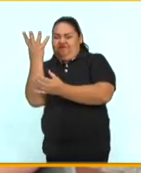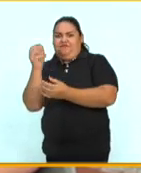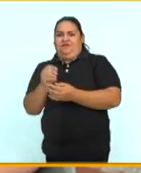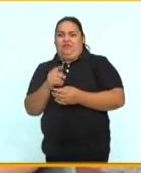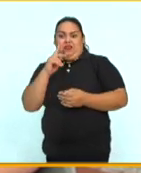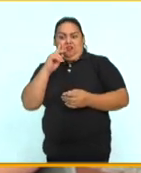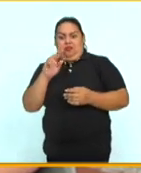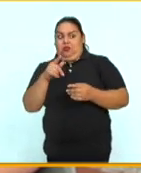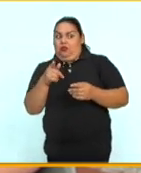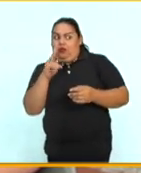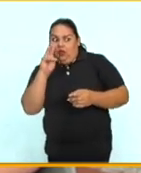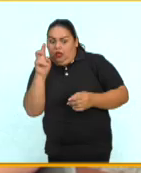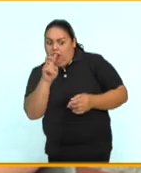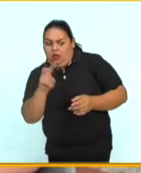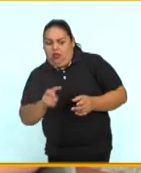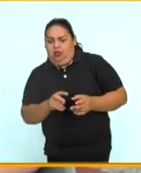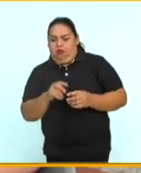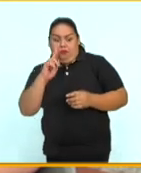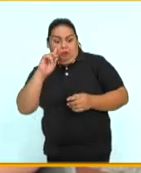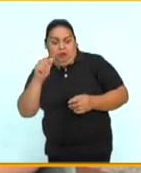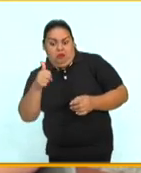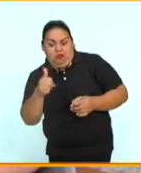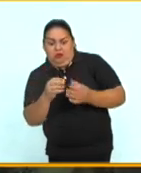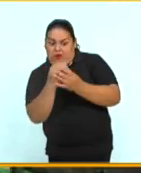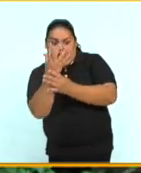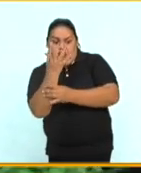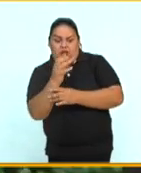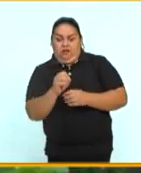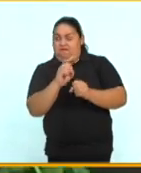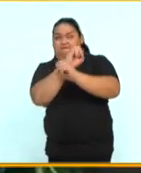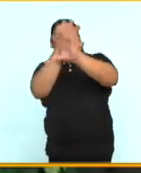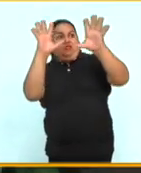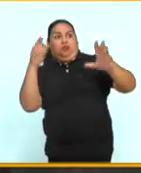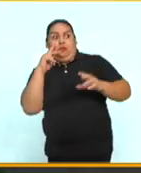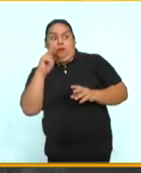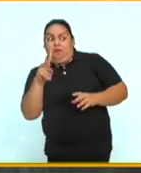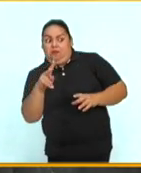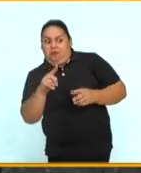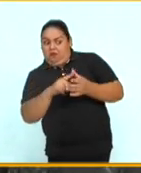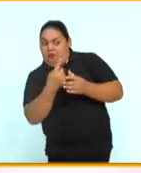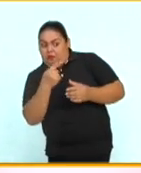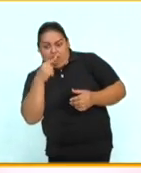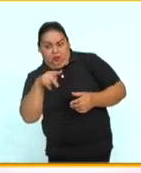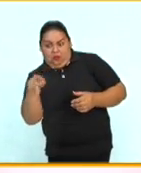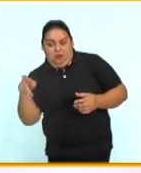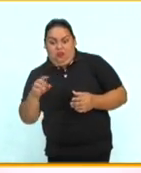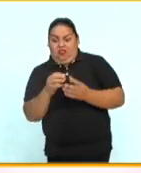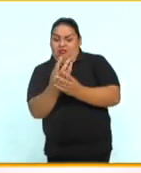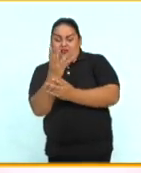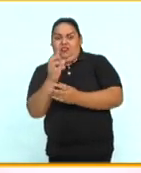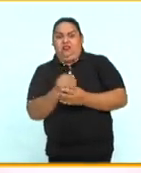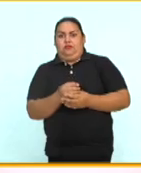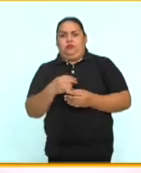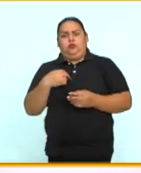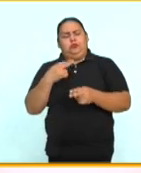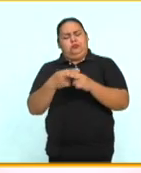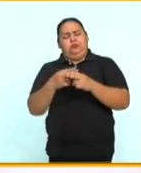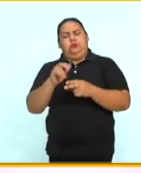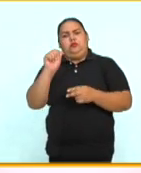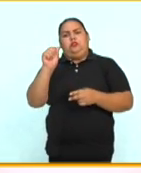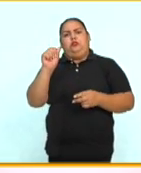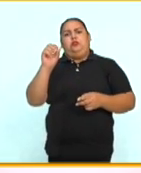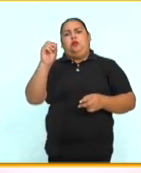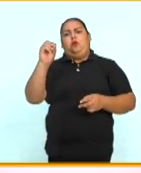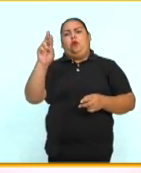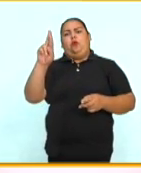pendiente de sus plantas. Hay días que lo primero que se levanta a hacer es a ver sus plantas. Nosotros le llamamos horticultura, ¿verdad? Que tiene que ver algo